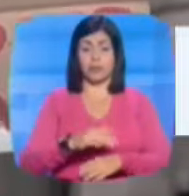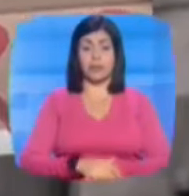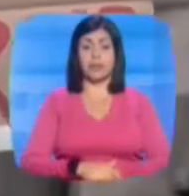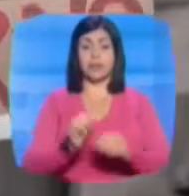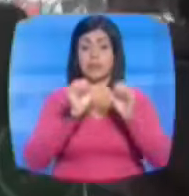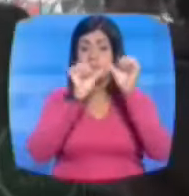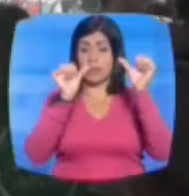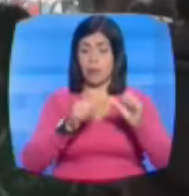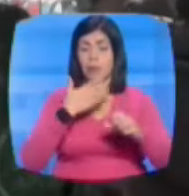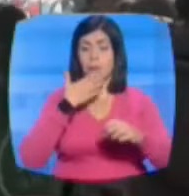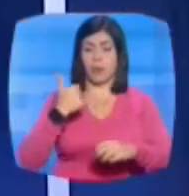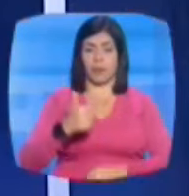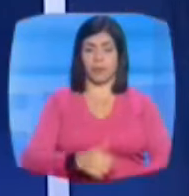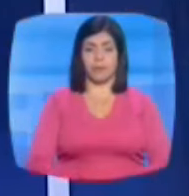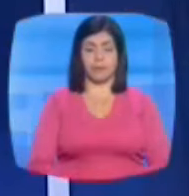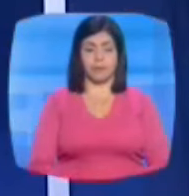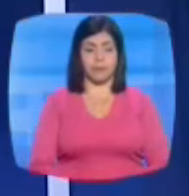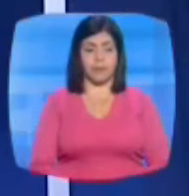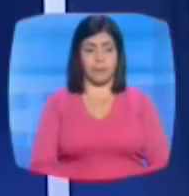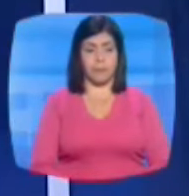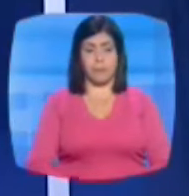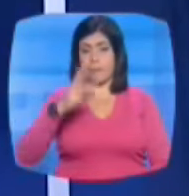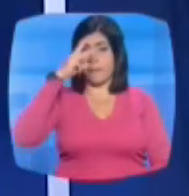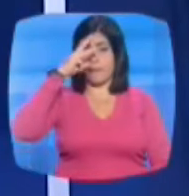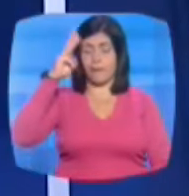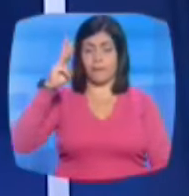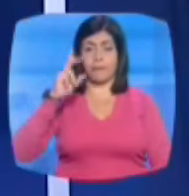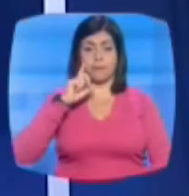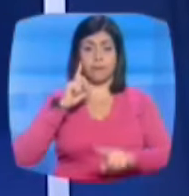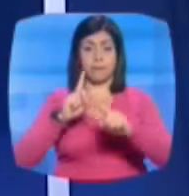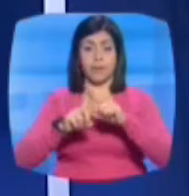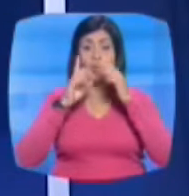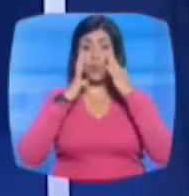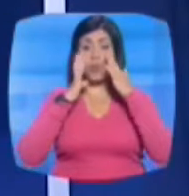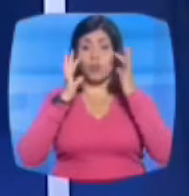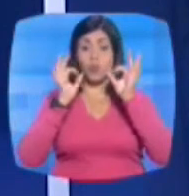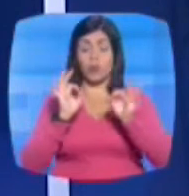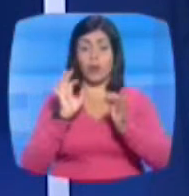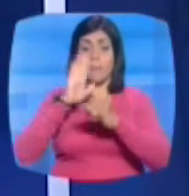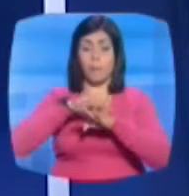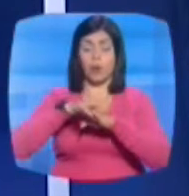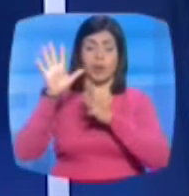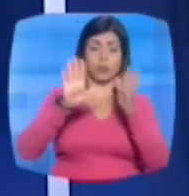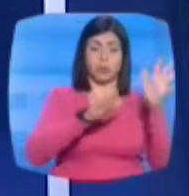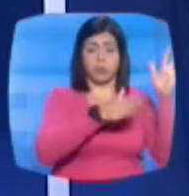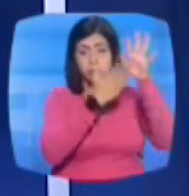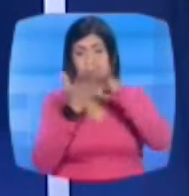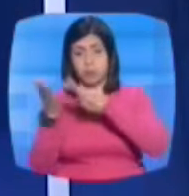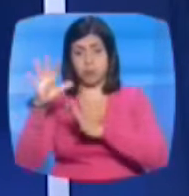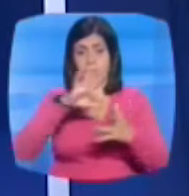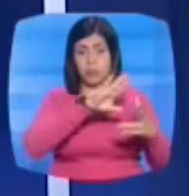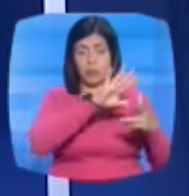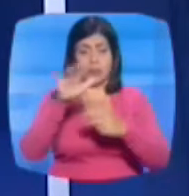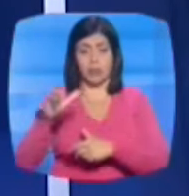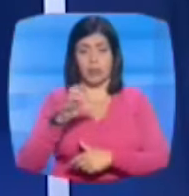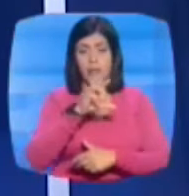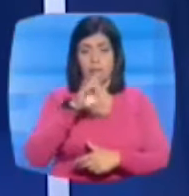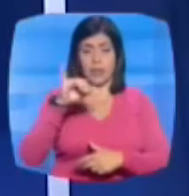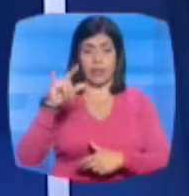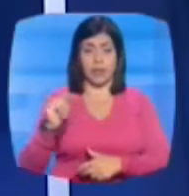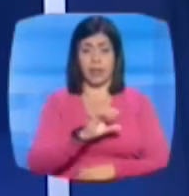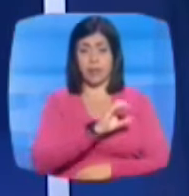el sistema. En México fue emitida una alerta tras la llegada de la tormenta tropical Christie a